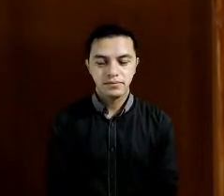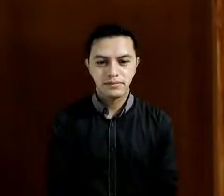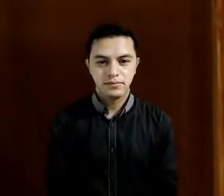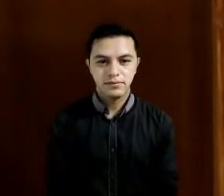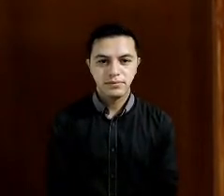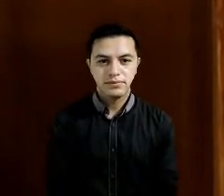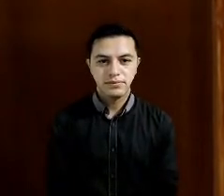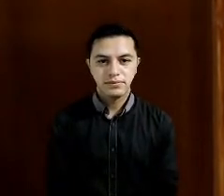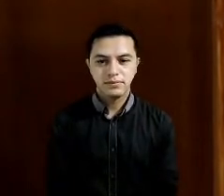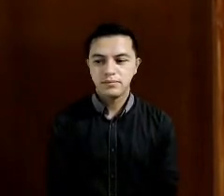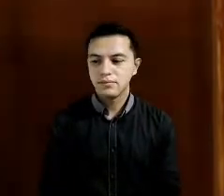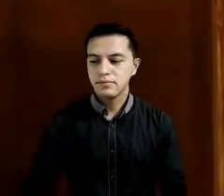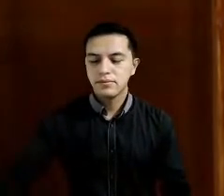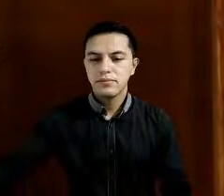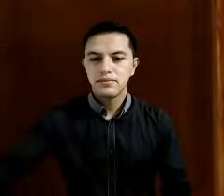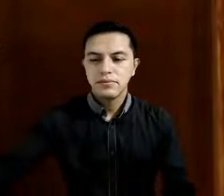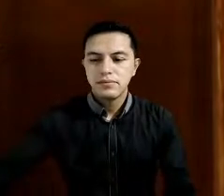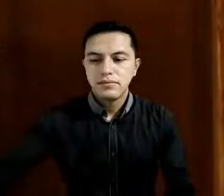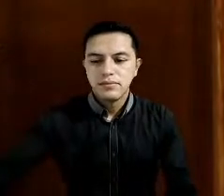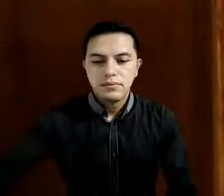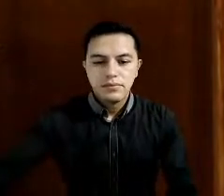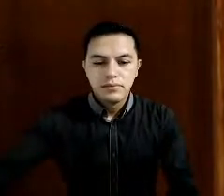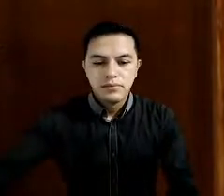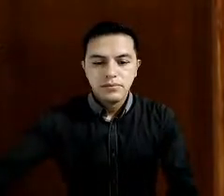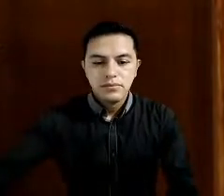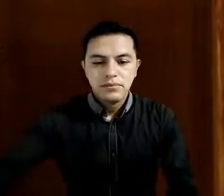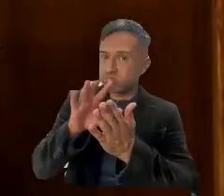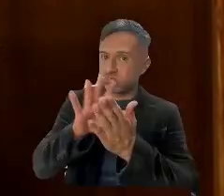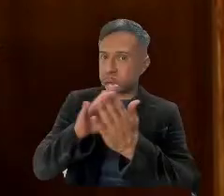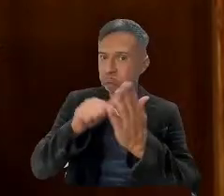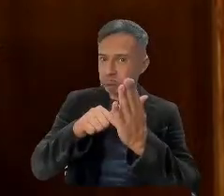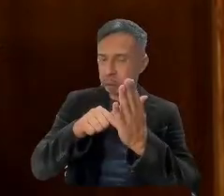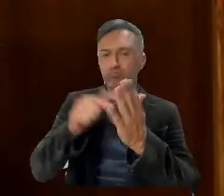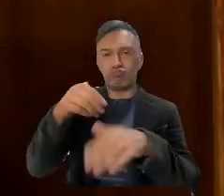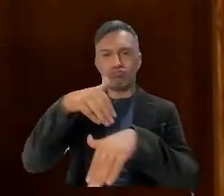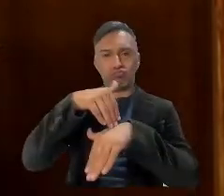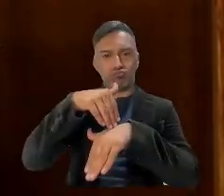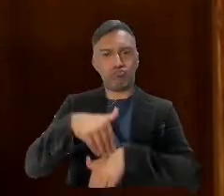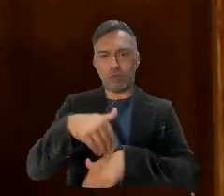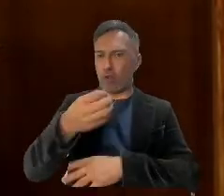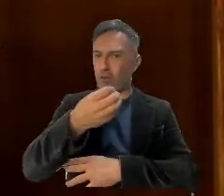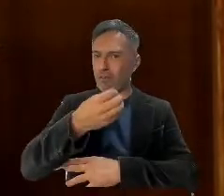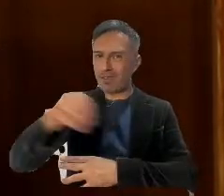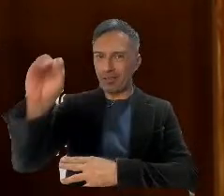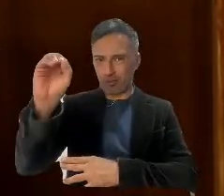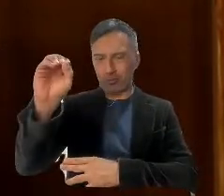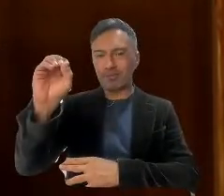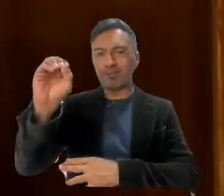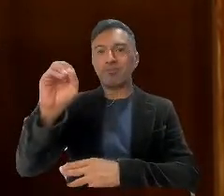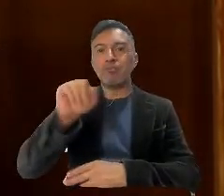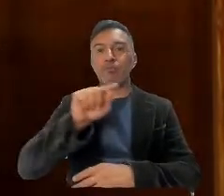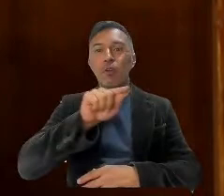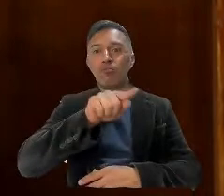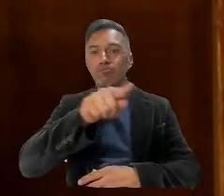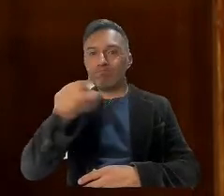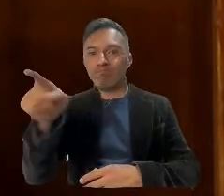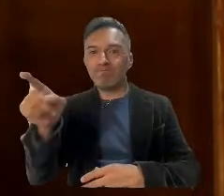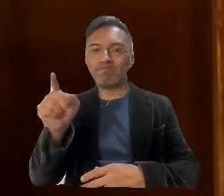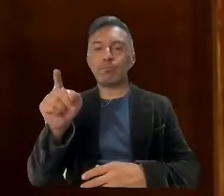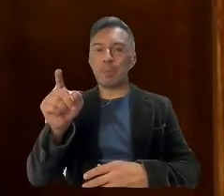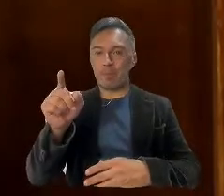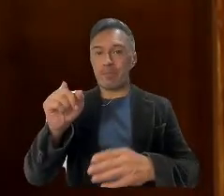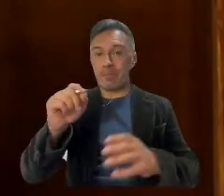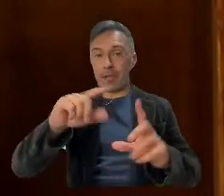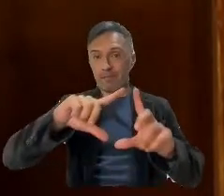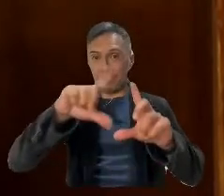constituyen precedente obligatorio para todas las autoridades jurisdiccionales de la